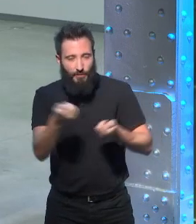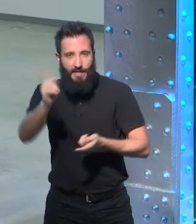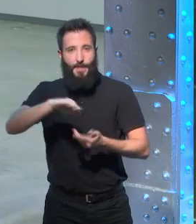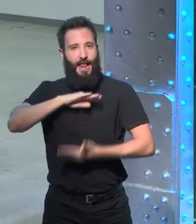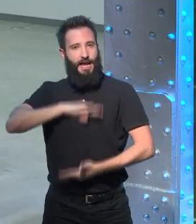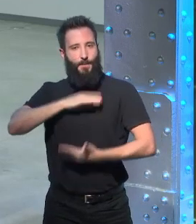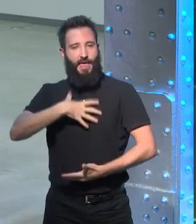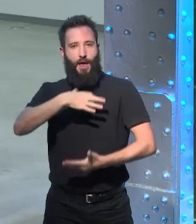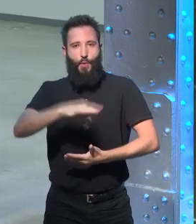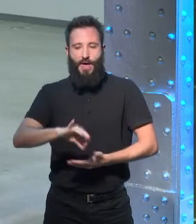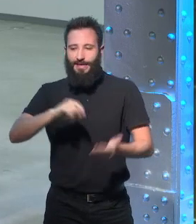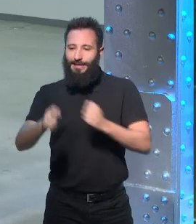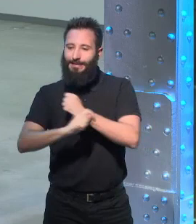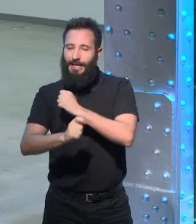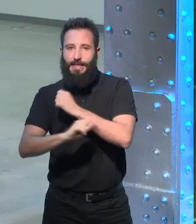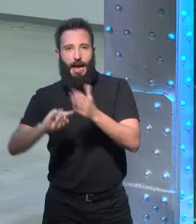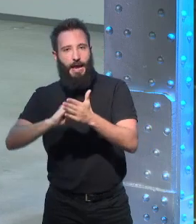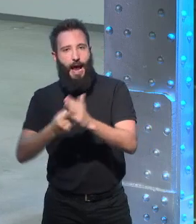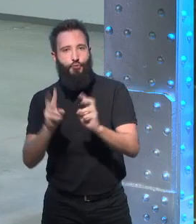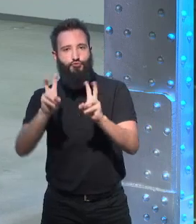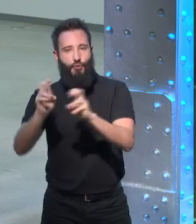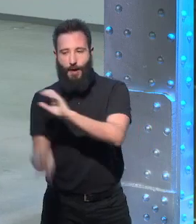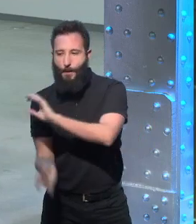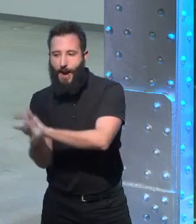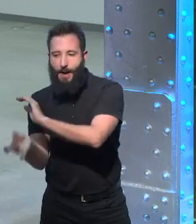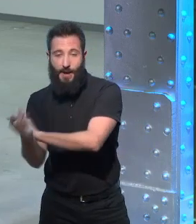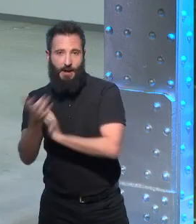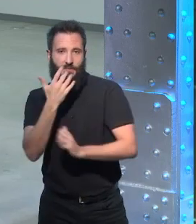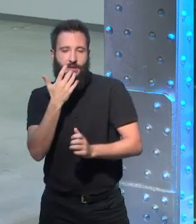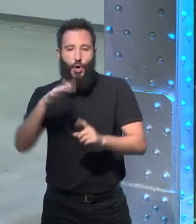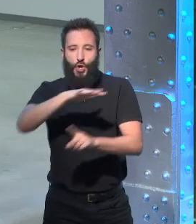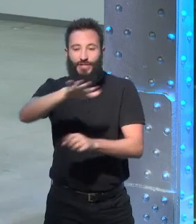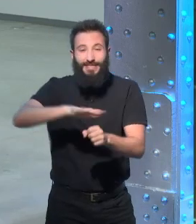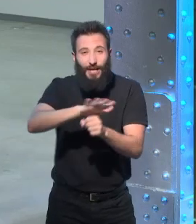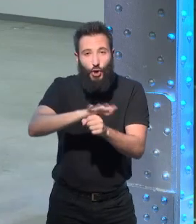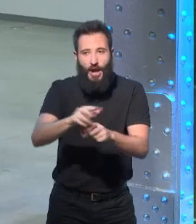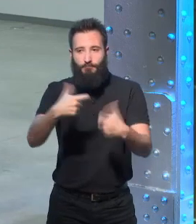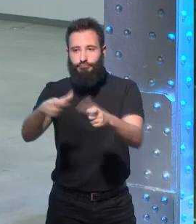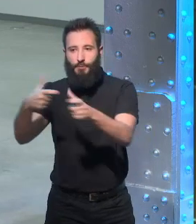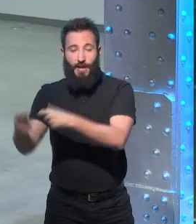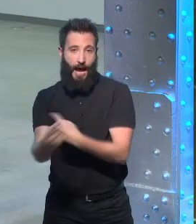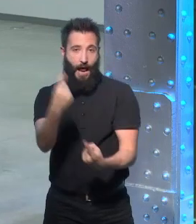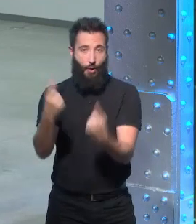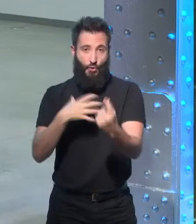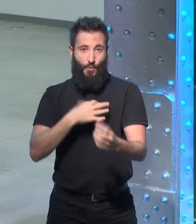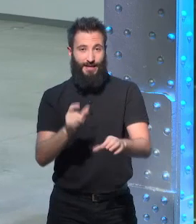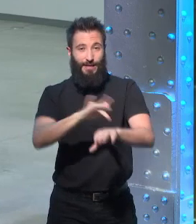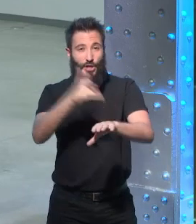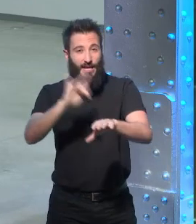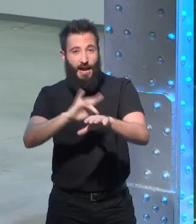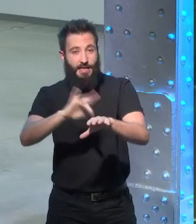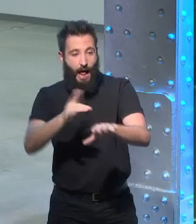crear estrategias innovadoras. En este sentido, algunos de los sectores que se han sumado a esta ola